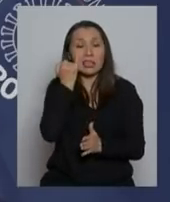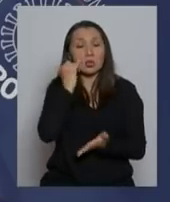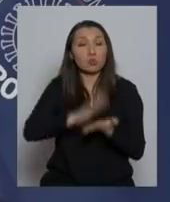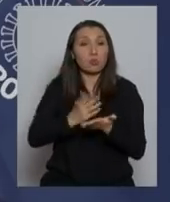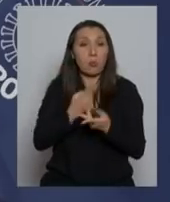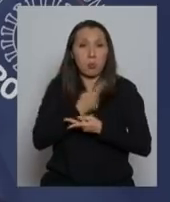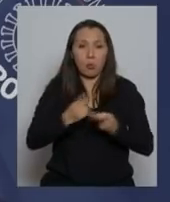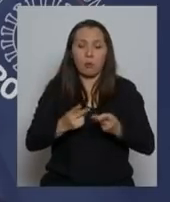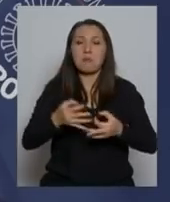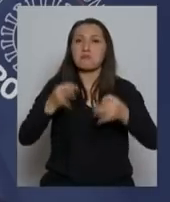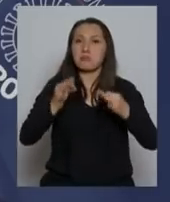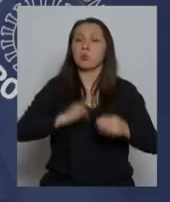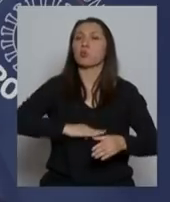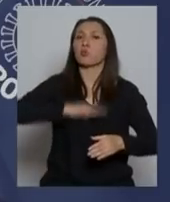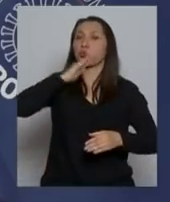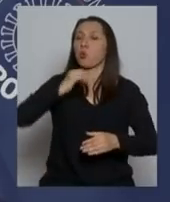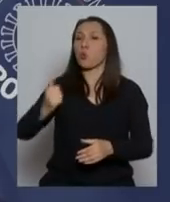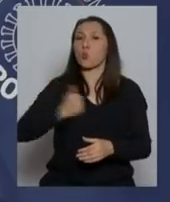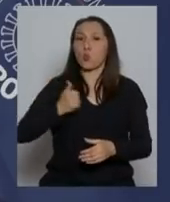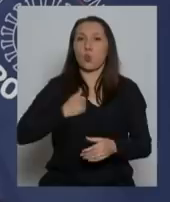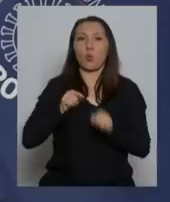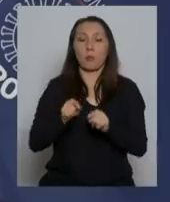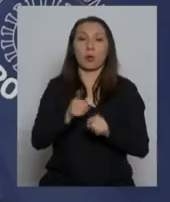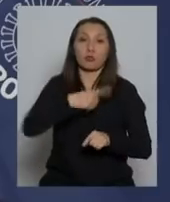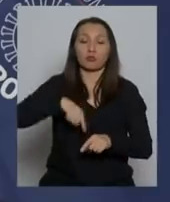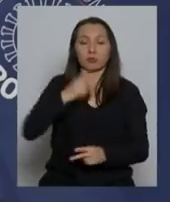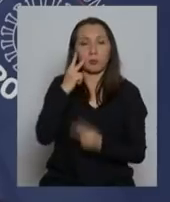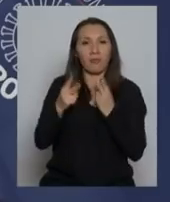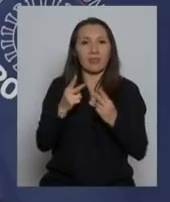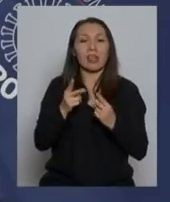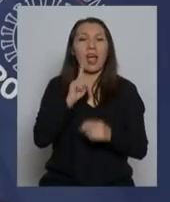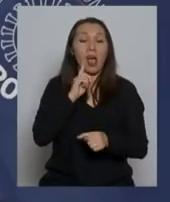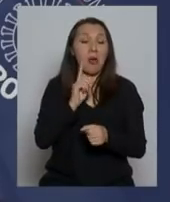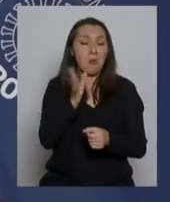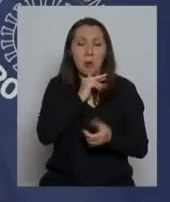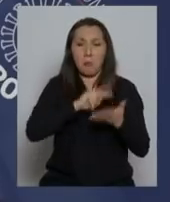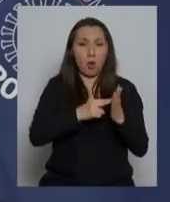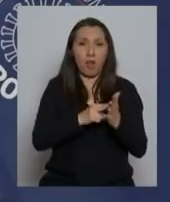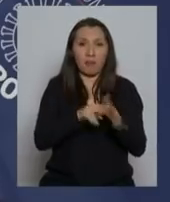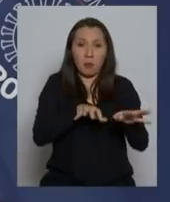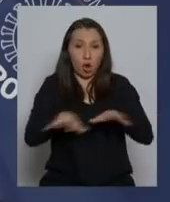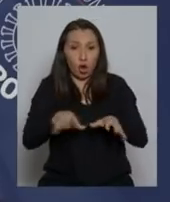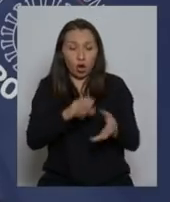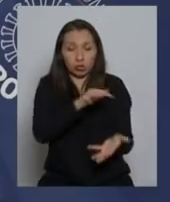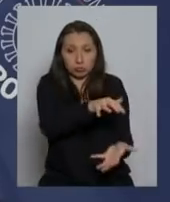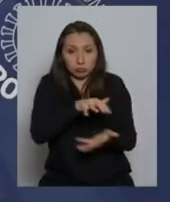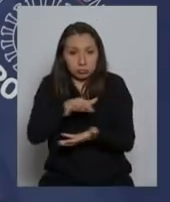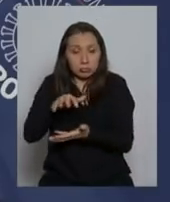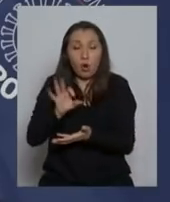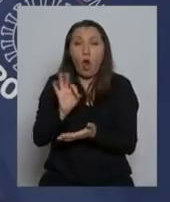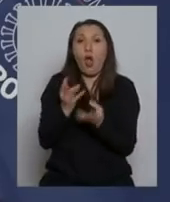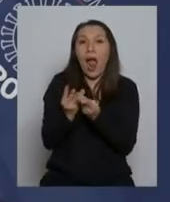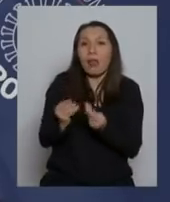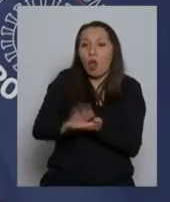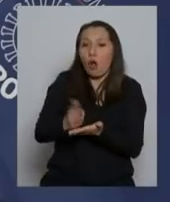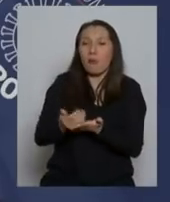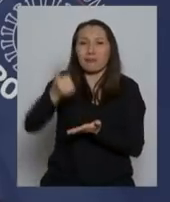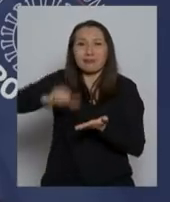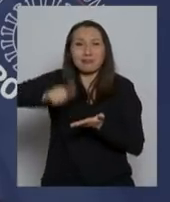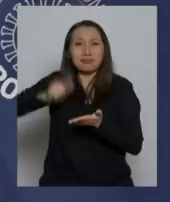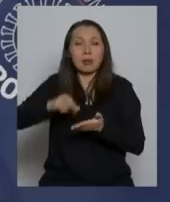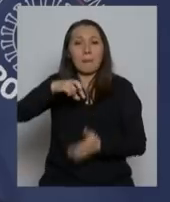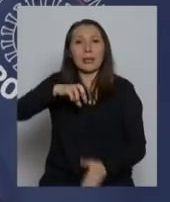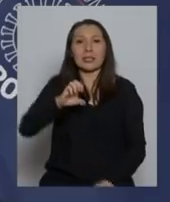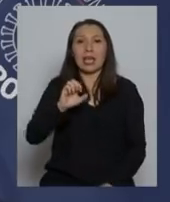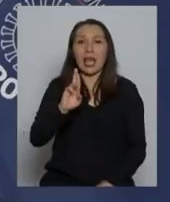sido extremadamente satisfactorios, de manera tal que yo no veo que tengamos un problema ni en los insumos ni en la calidad del examen de